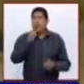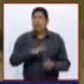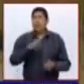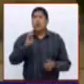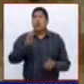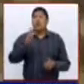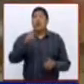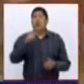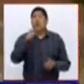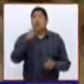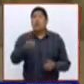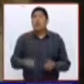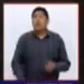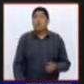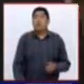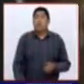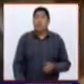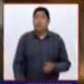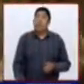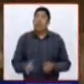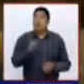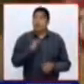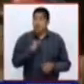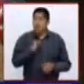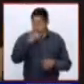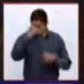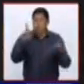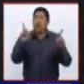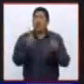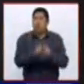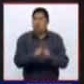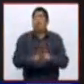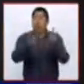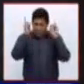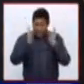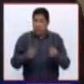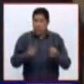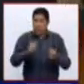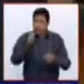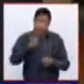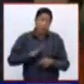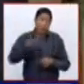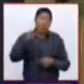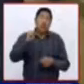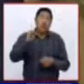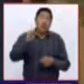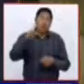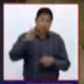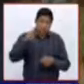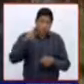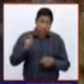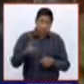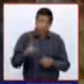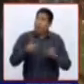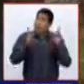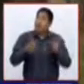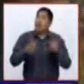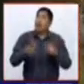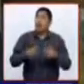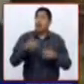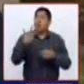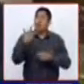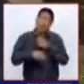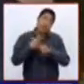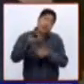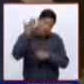¿qué responde usted? Yo estoy de acuerdo, así como la señora Soledad ahora se porta así. Así hace